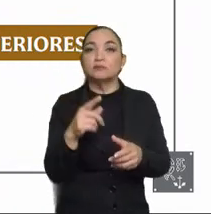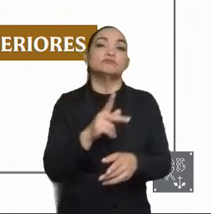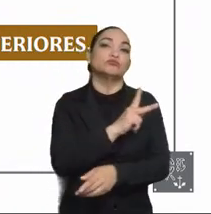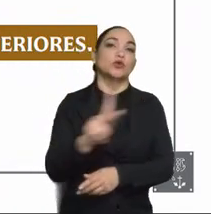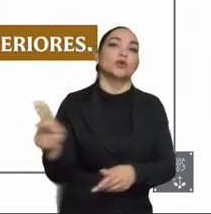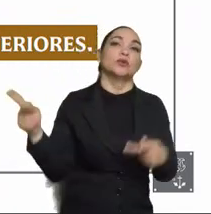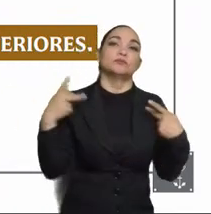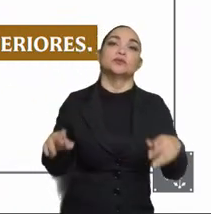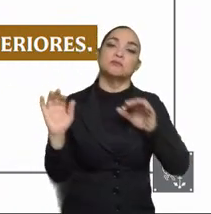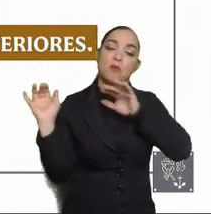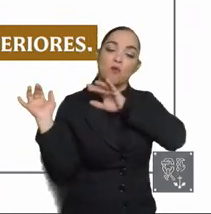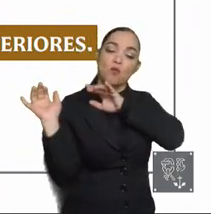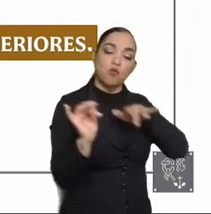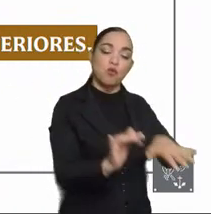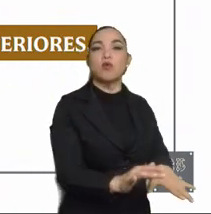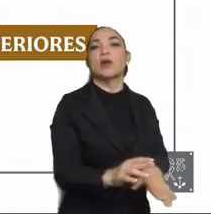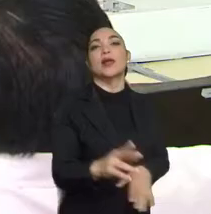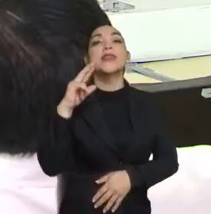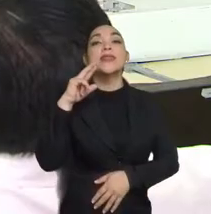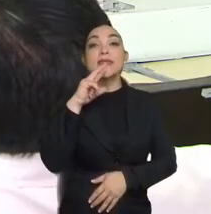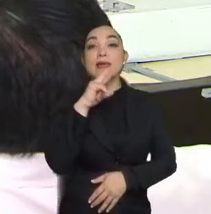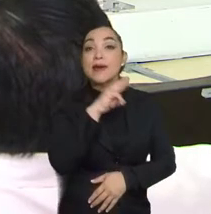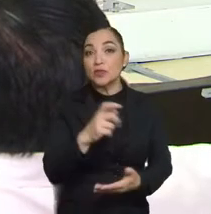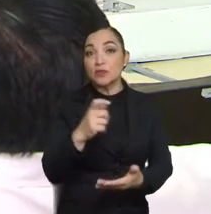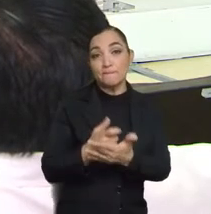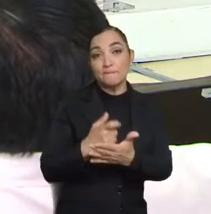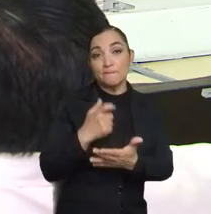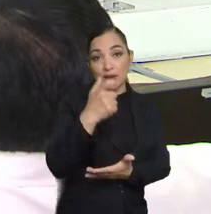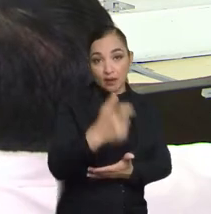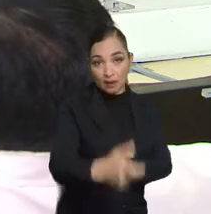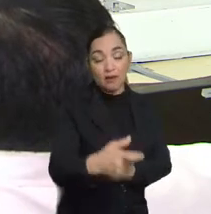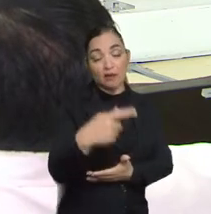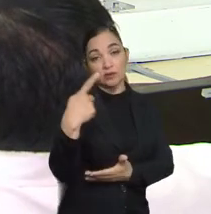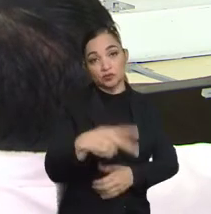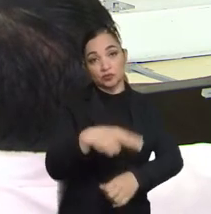sea rápido y expreso su trámite.